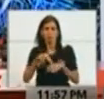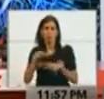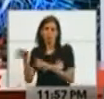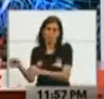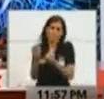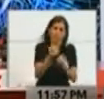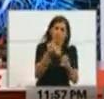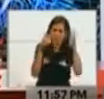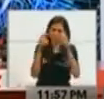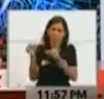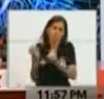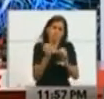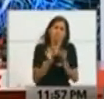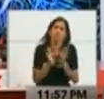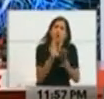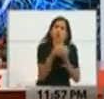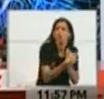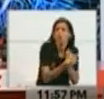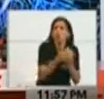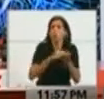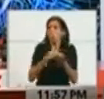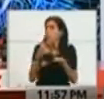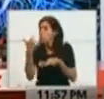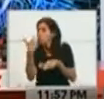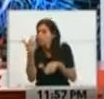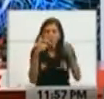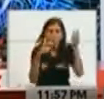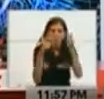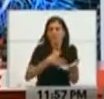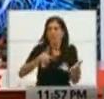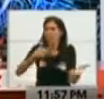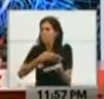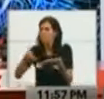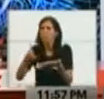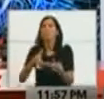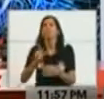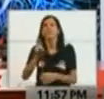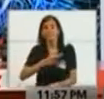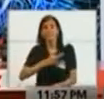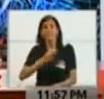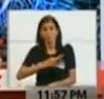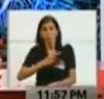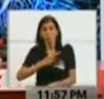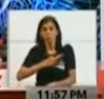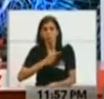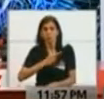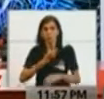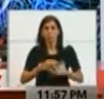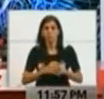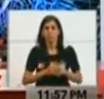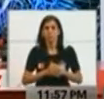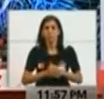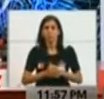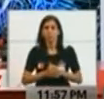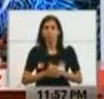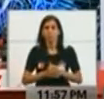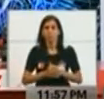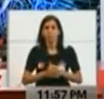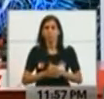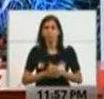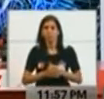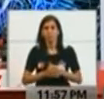6? Porque lo andaban buscando, pues. Ese señor, ¿cómo se llama? El yerno de